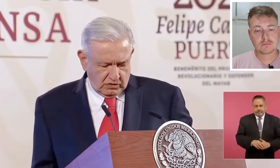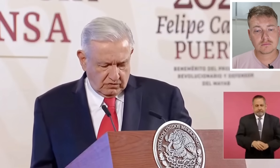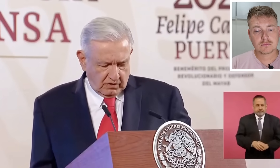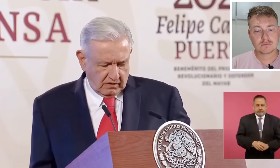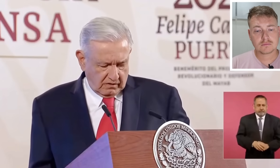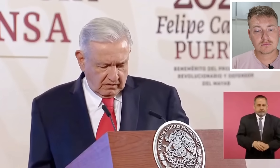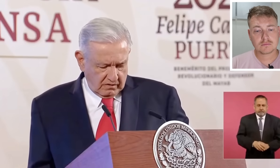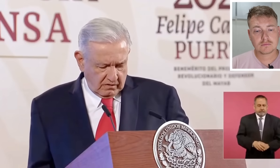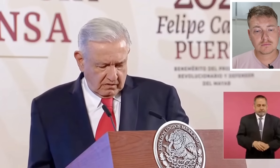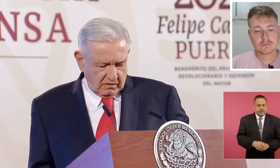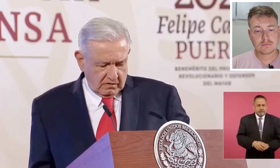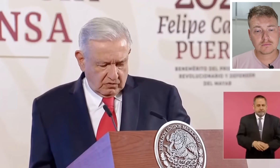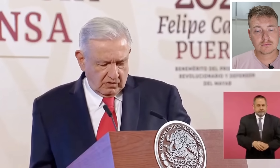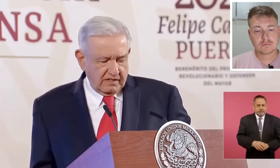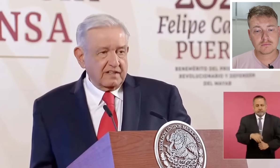nuestra